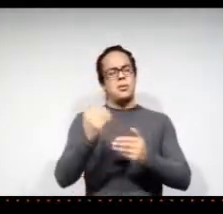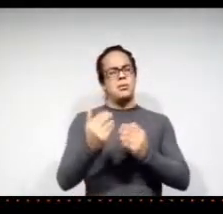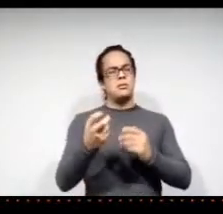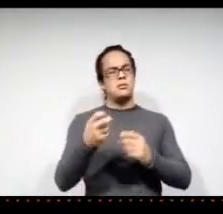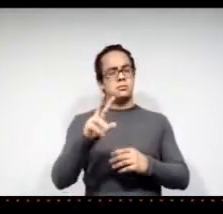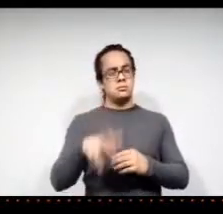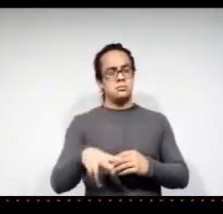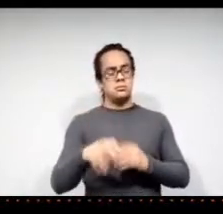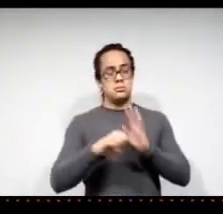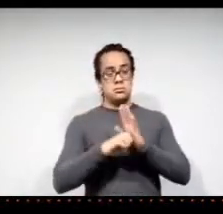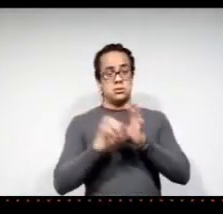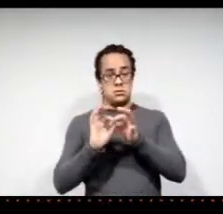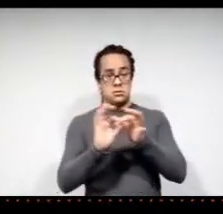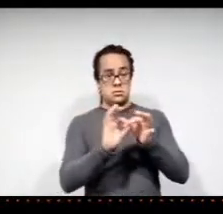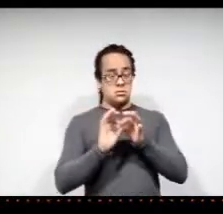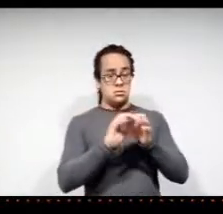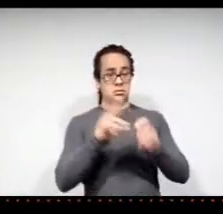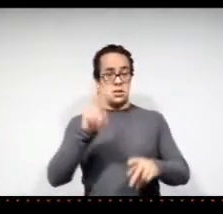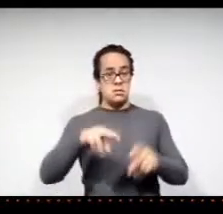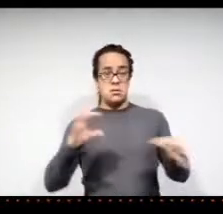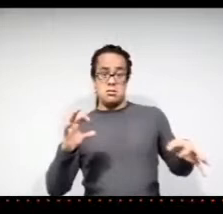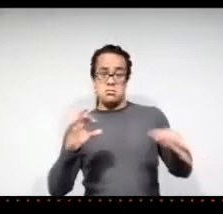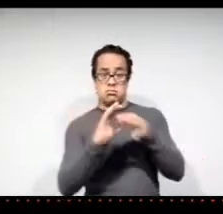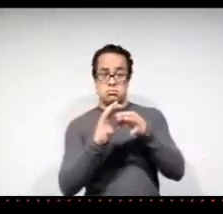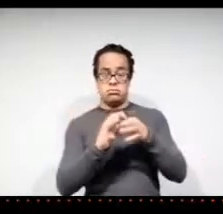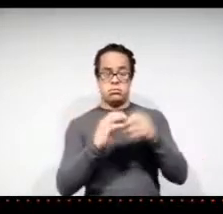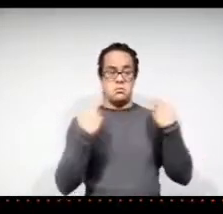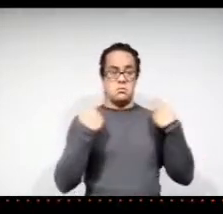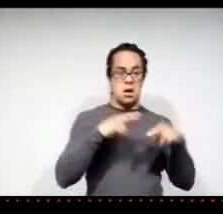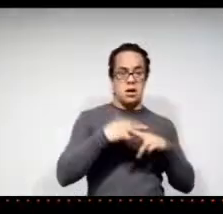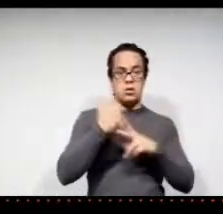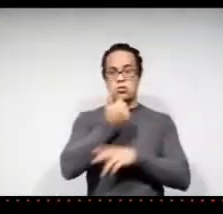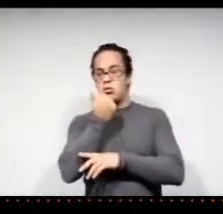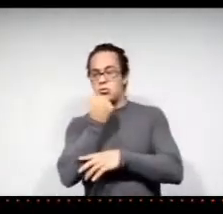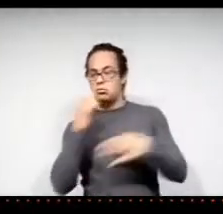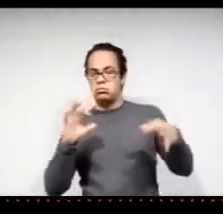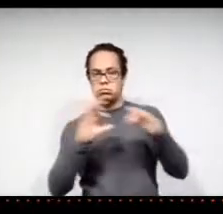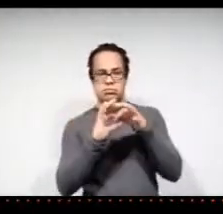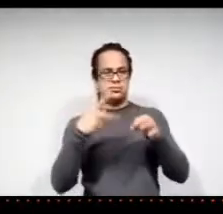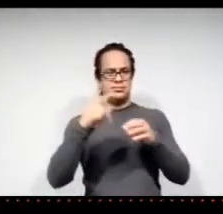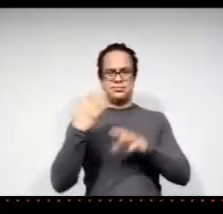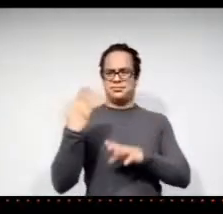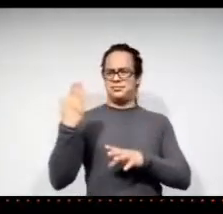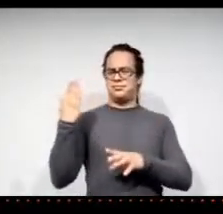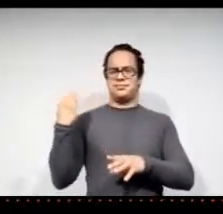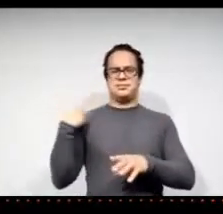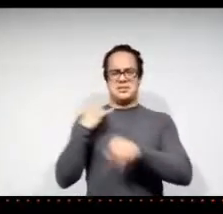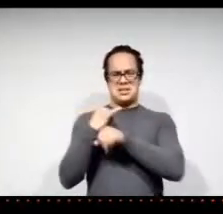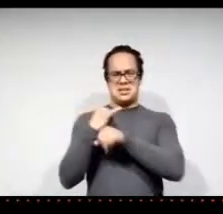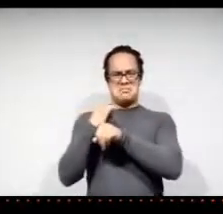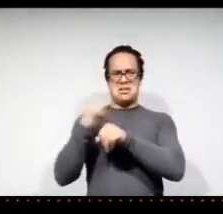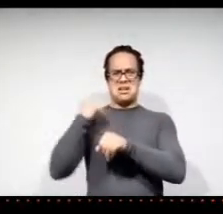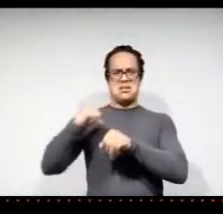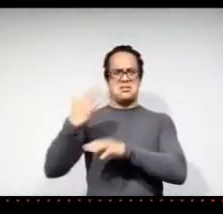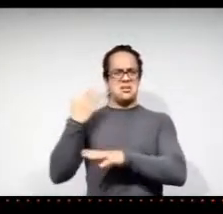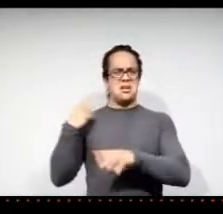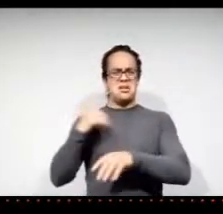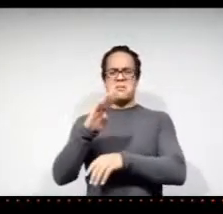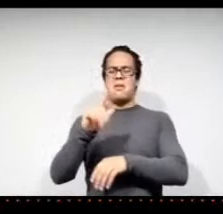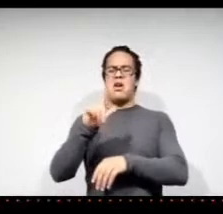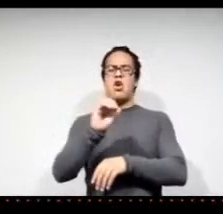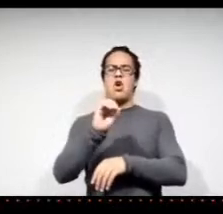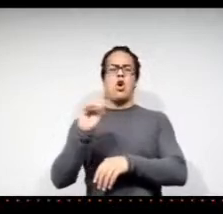una correlación perfecta de uno a uno y ni en los estudios originales de Bloom, es decir, nadie tiene un